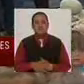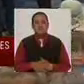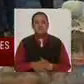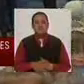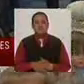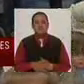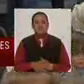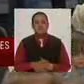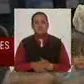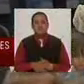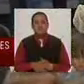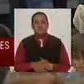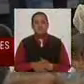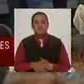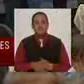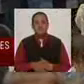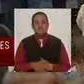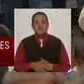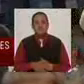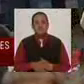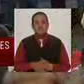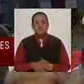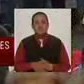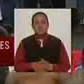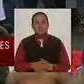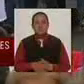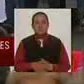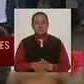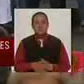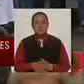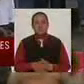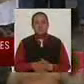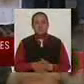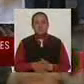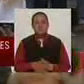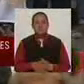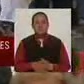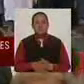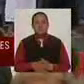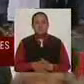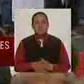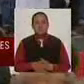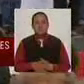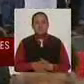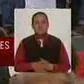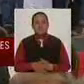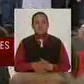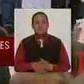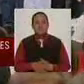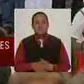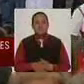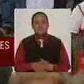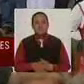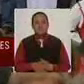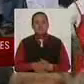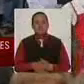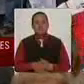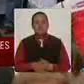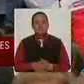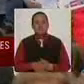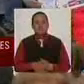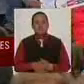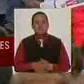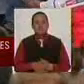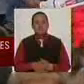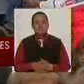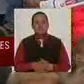de Gaspatín, ina, quita manú, y más en Chipuyánamo, a esta veína, a Pujiamé, que tal vez. Ahí está, papi, vamos más campo.